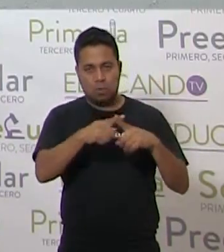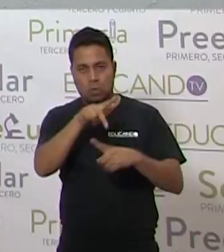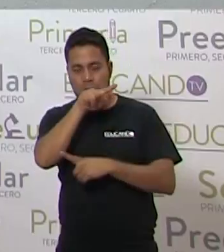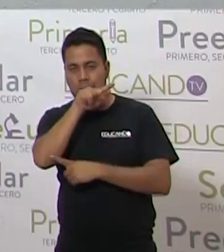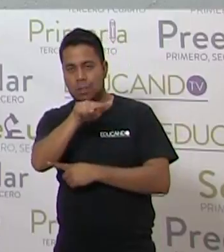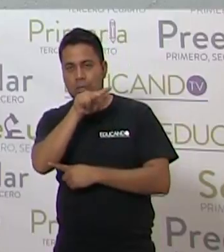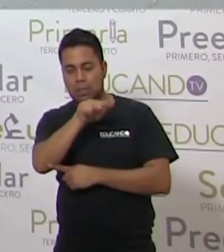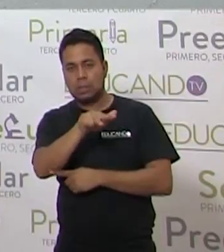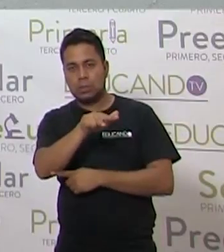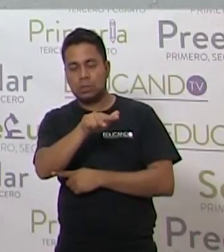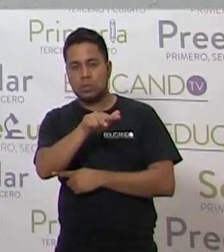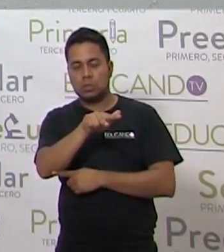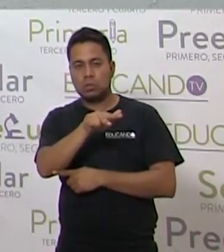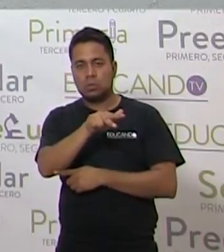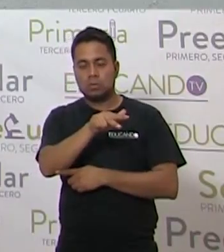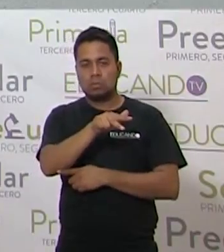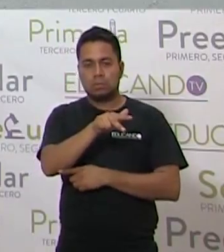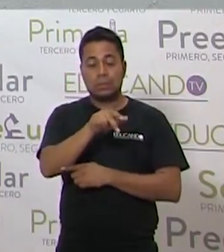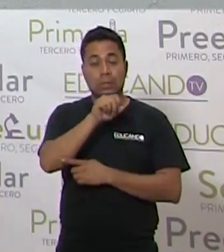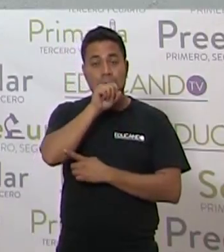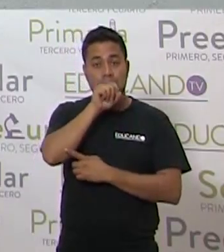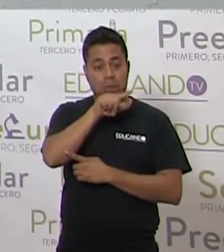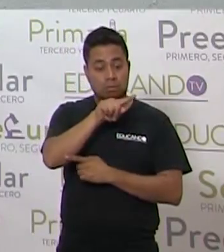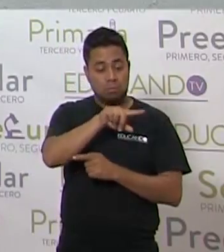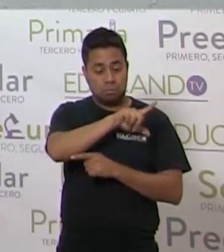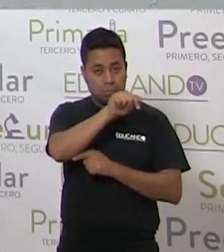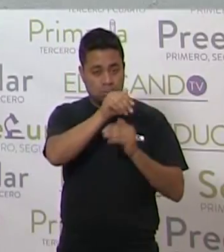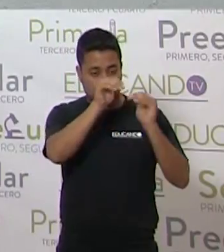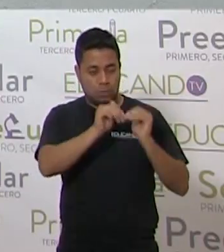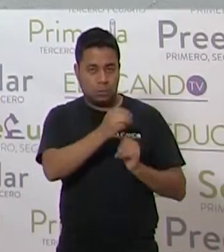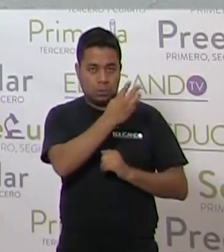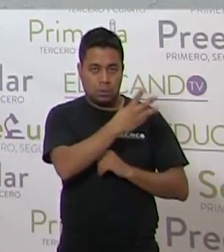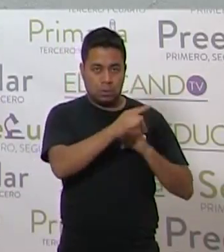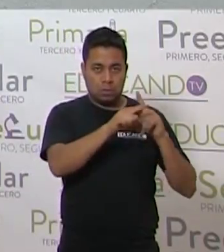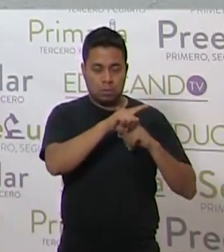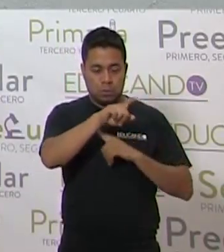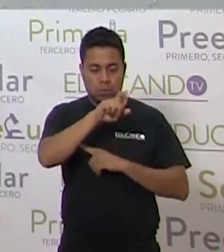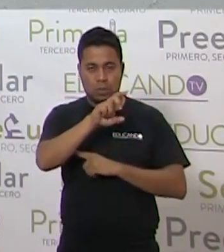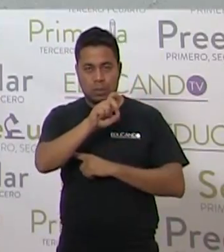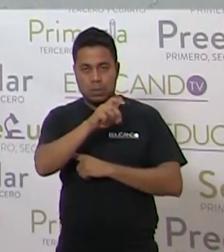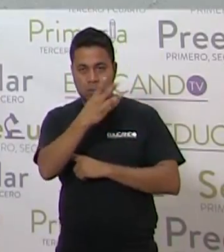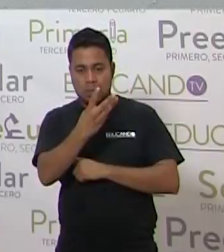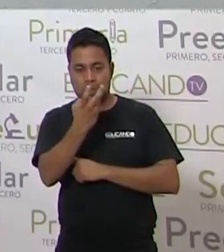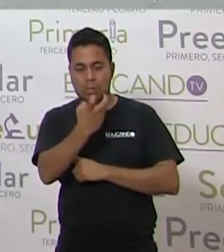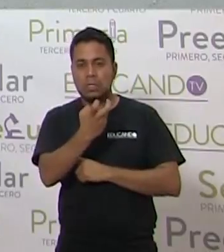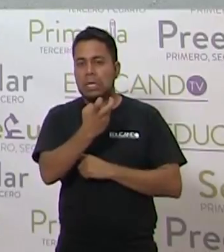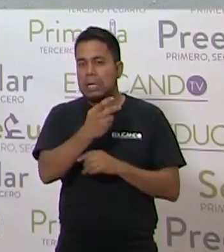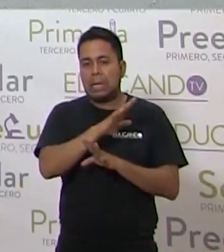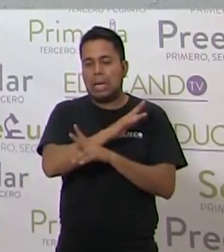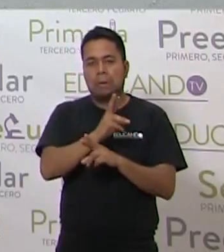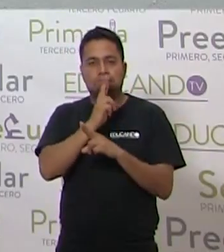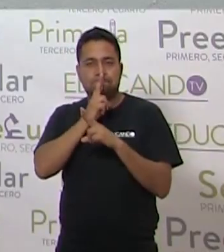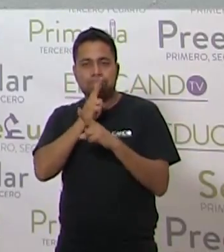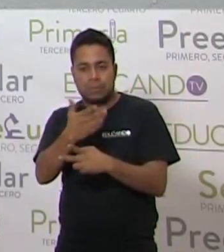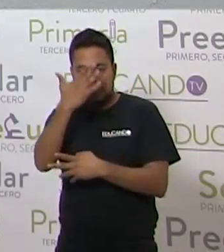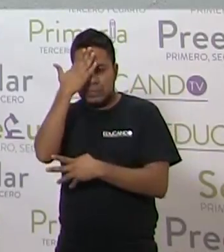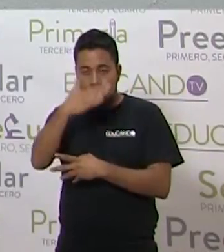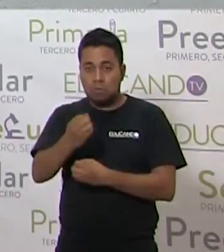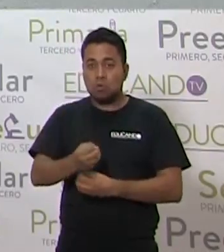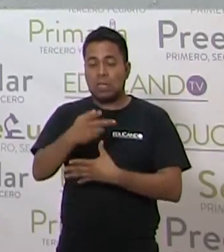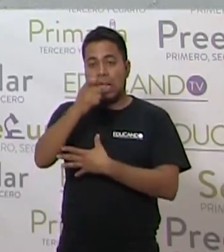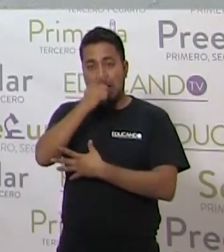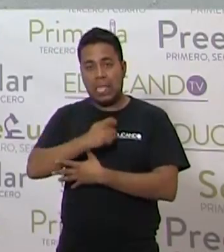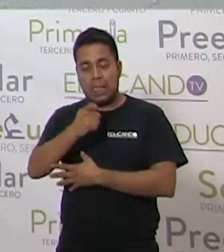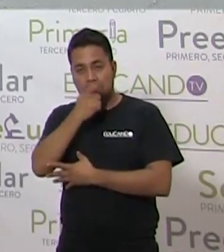18 y tendríamos que multiplicar TR también por 33 Y de esa manera estaremos calculando la cantidad de